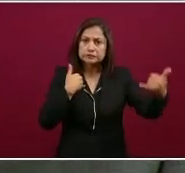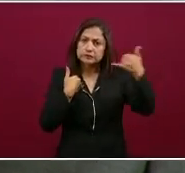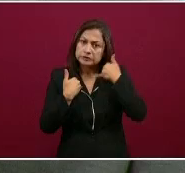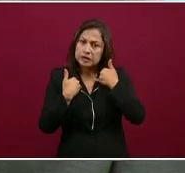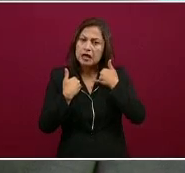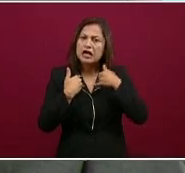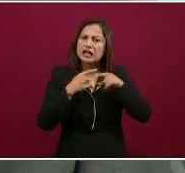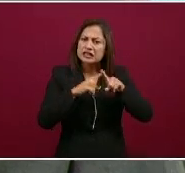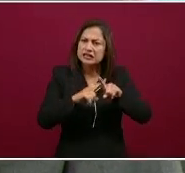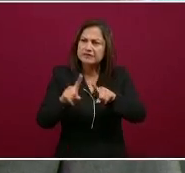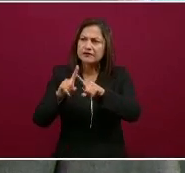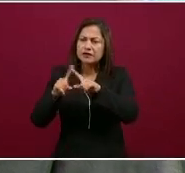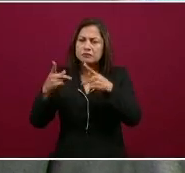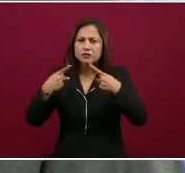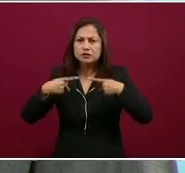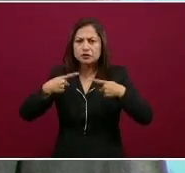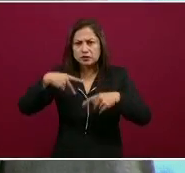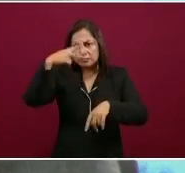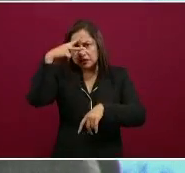mexicanos de todos los sectores.